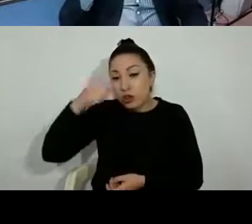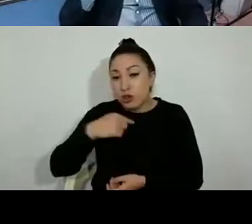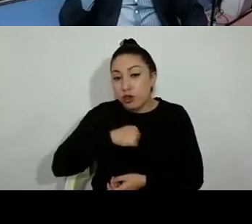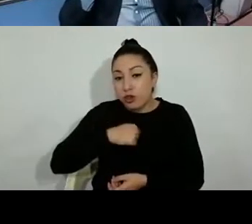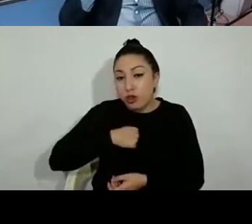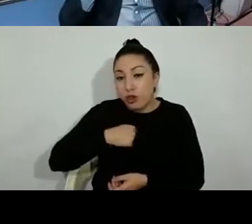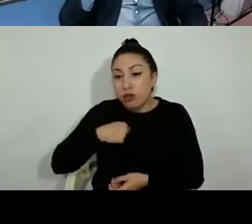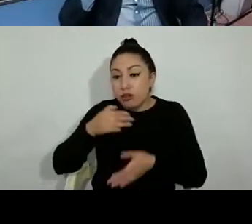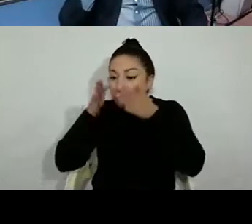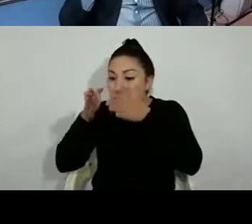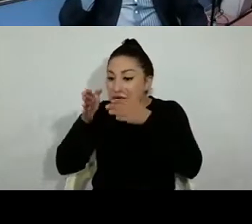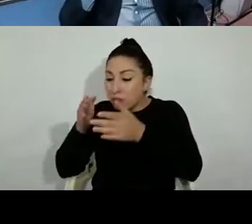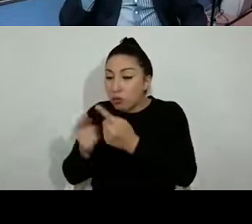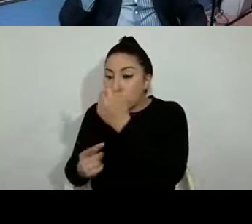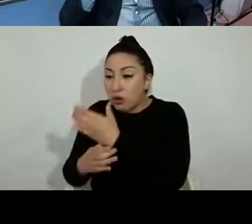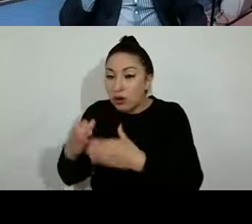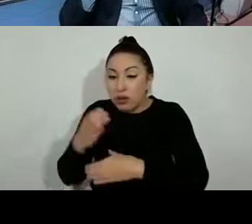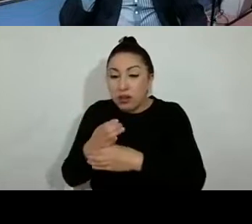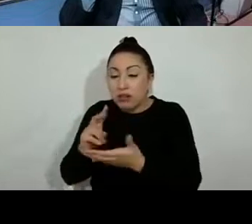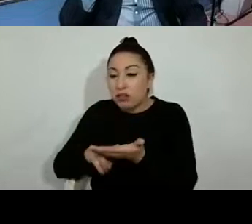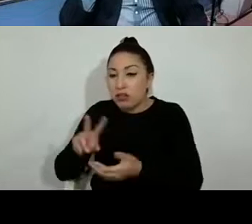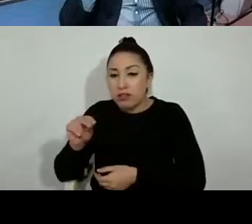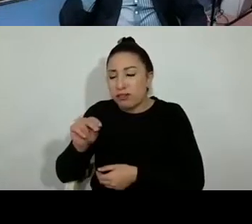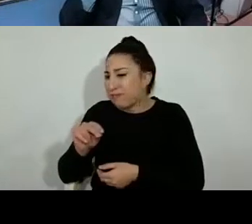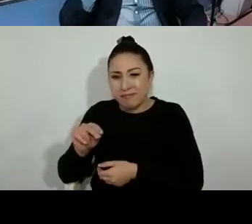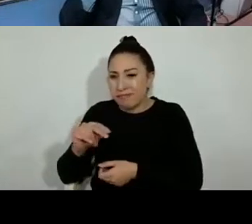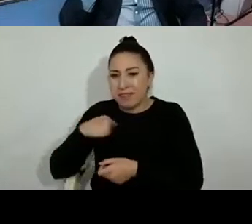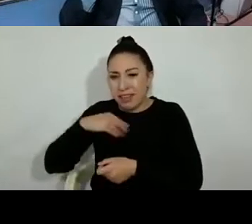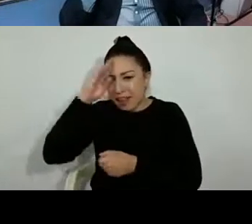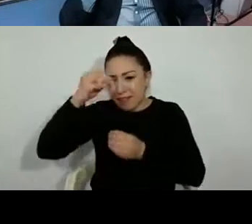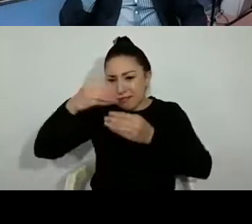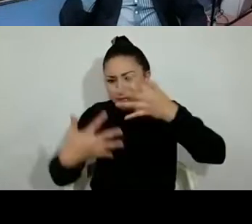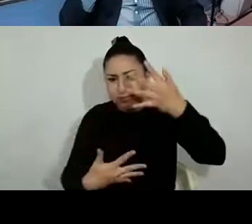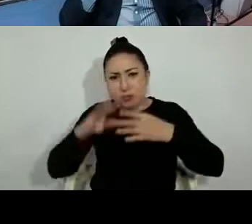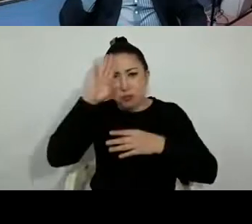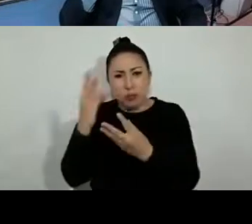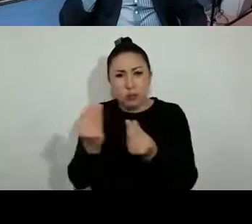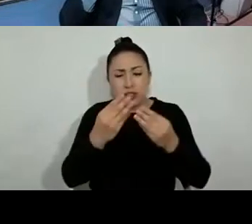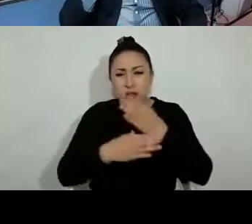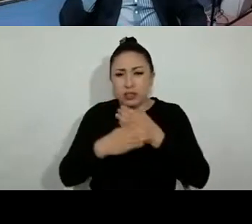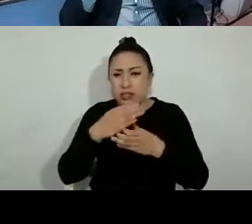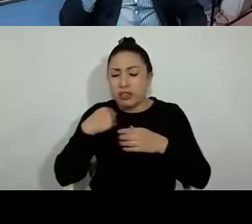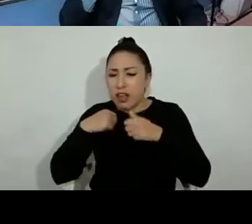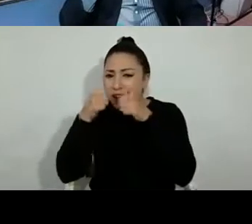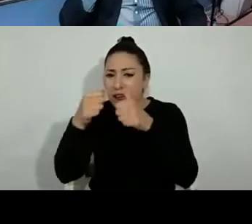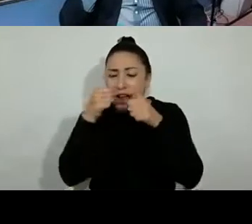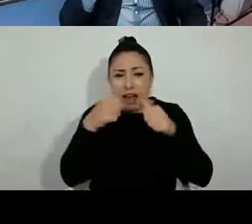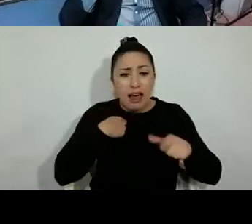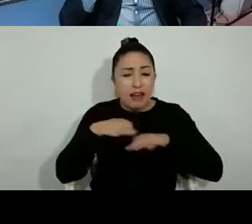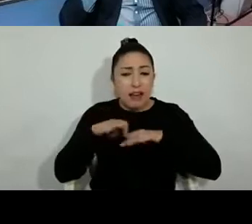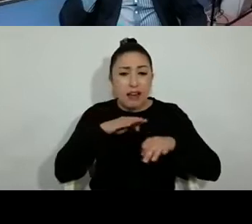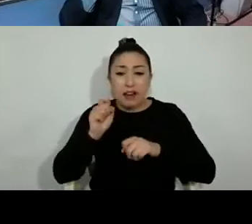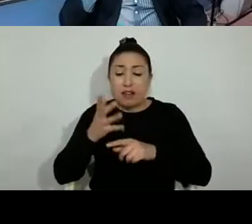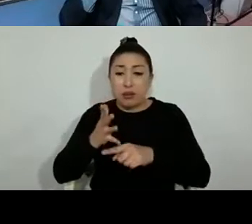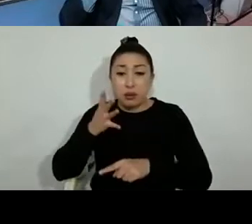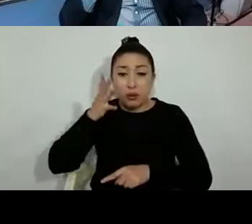a algo que no tiene importancia. Claro que tiene importancia e insisto, su futuro es